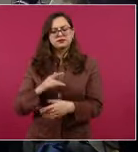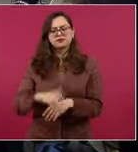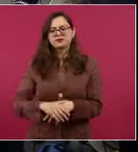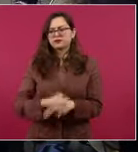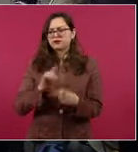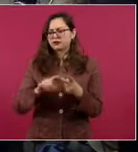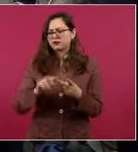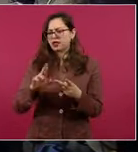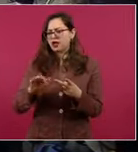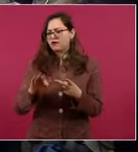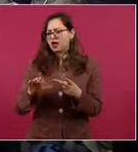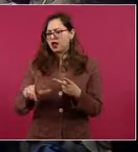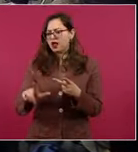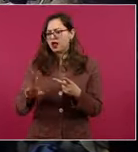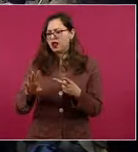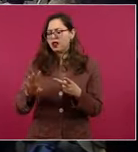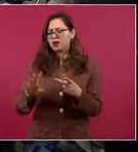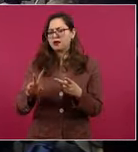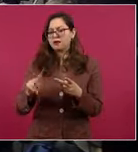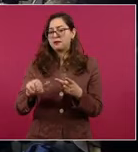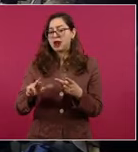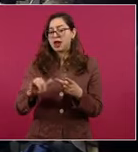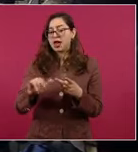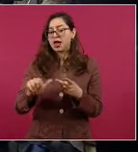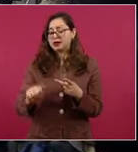Rafael Barajas,